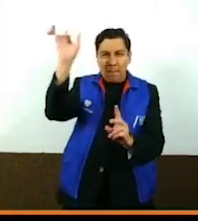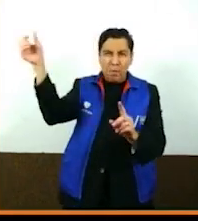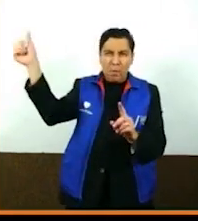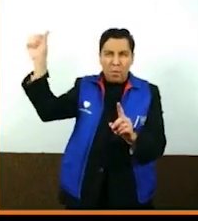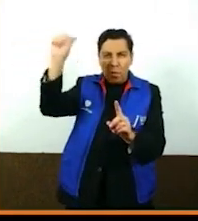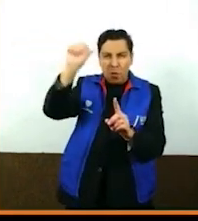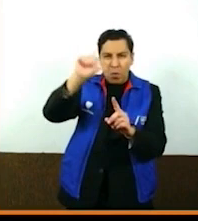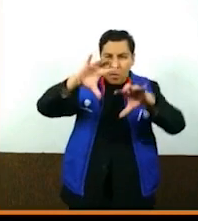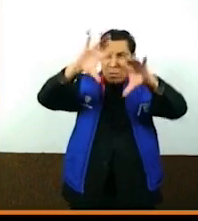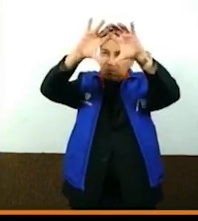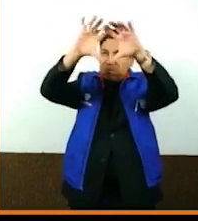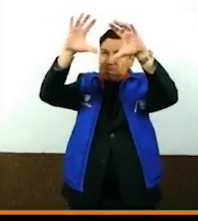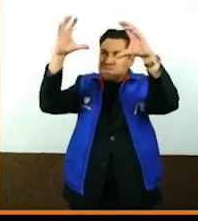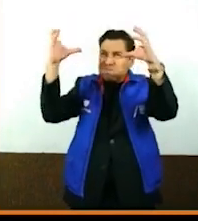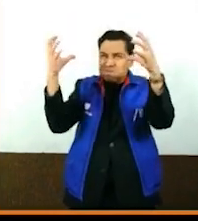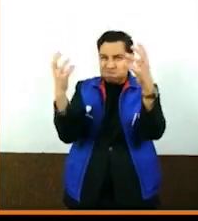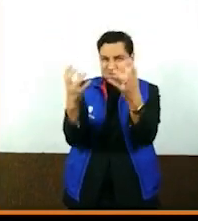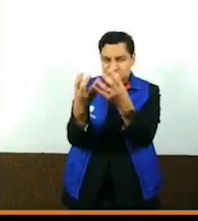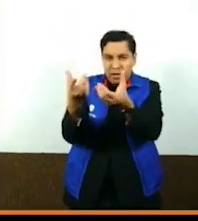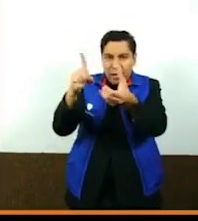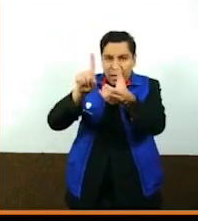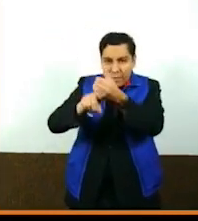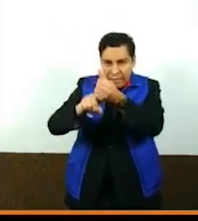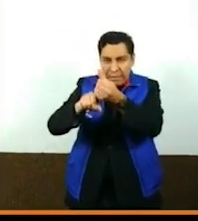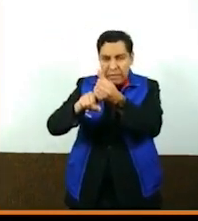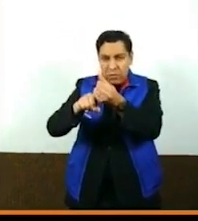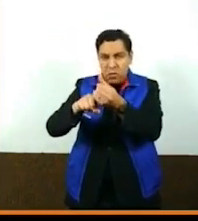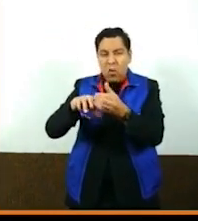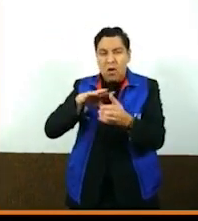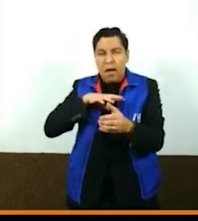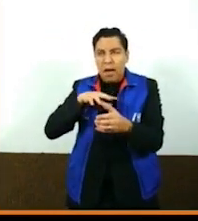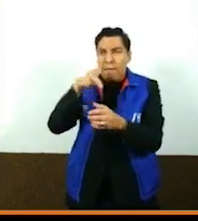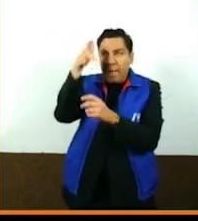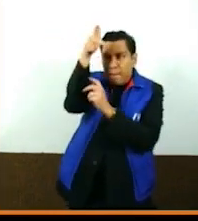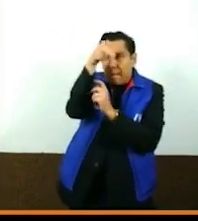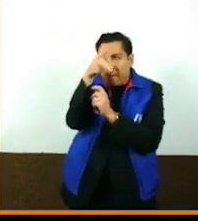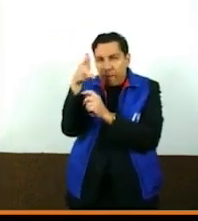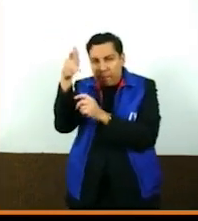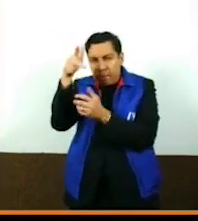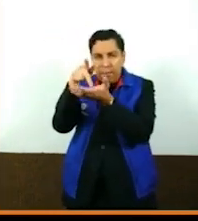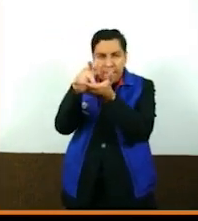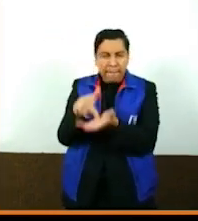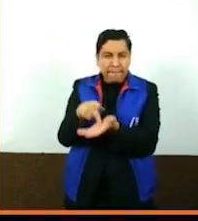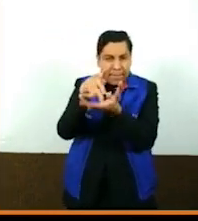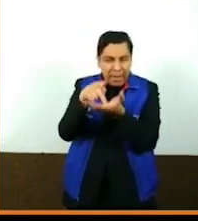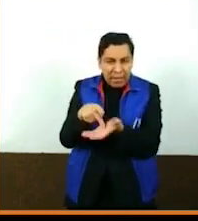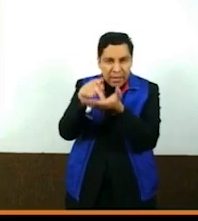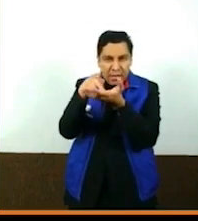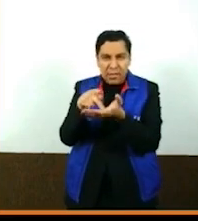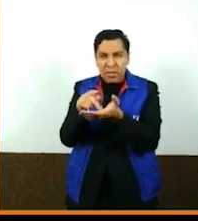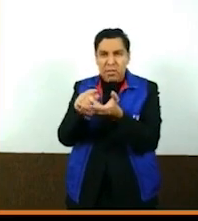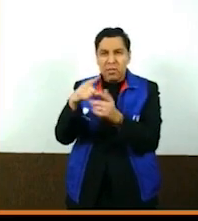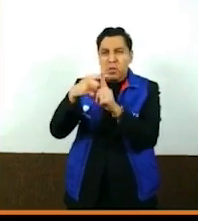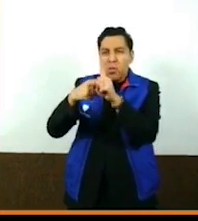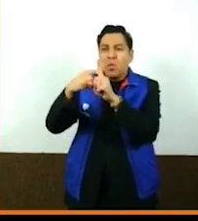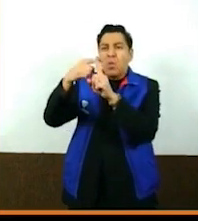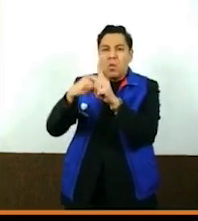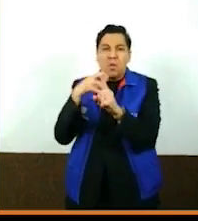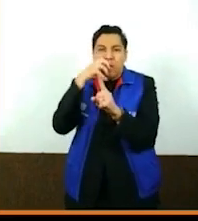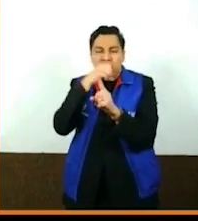estas colmenas que son inteligentes, que tienen inteligencia artificial donde podemos medir peso, donde podemos ver algún tipo de